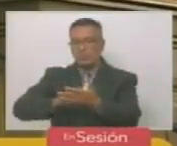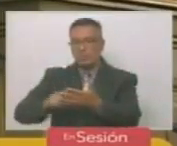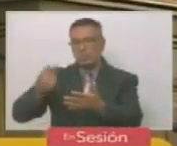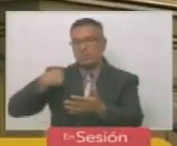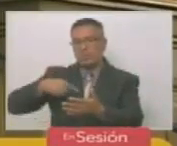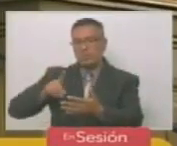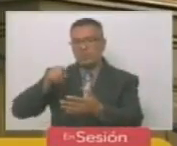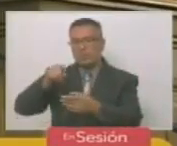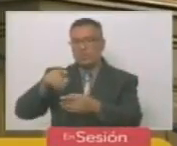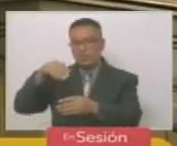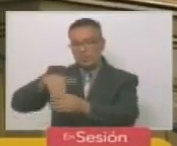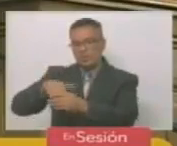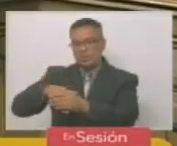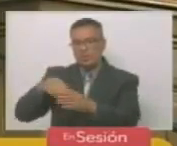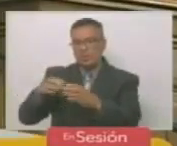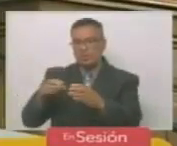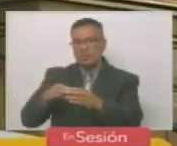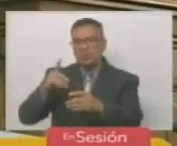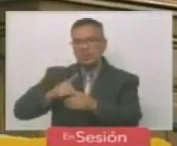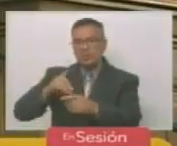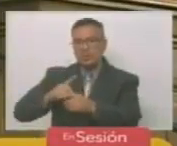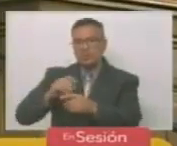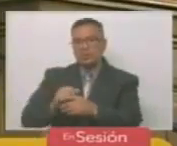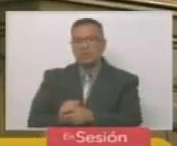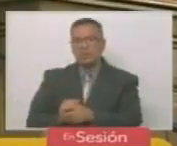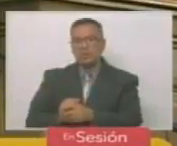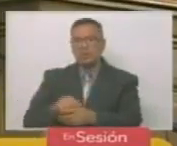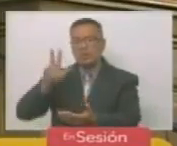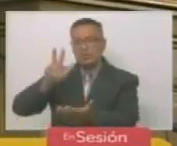en este archivo tendrán la eficacia